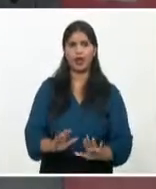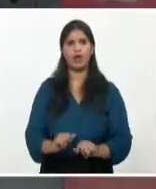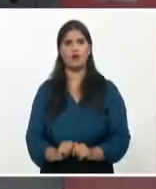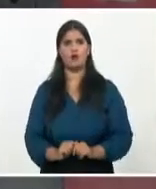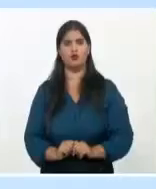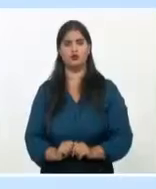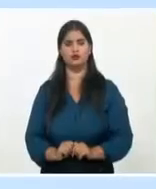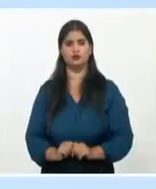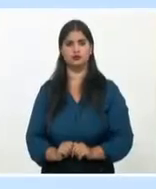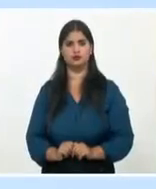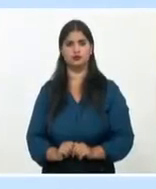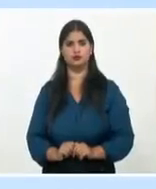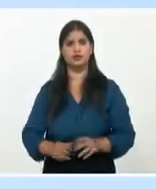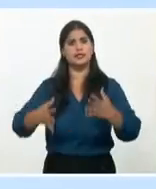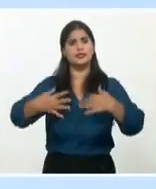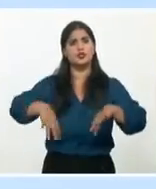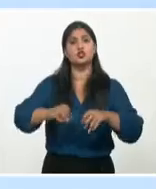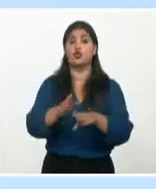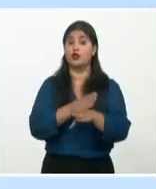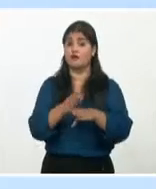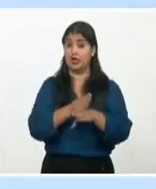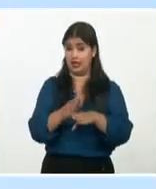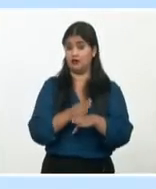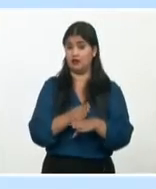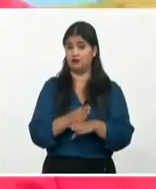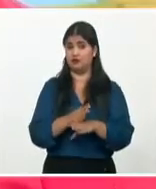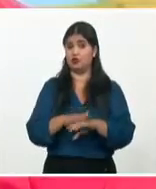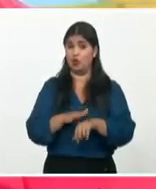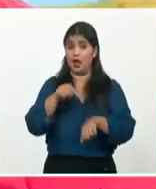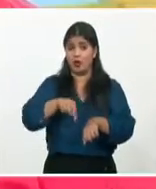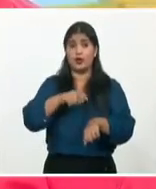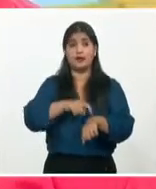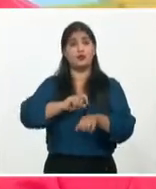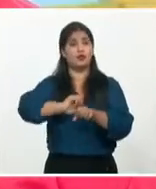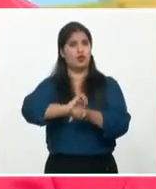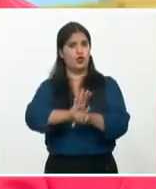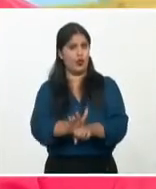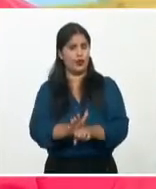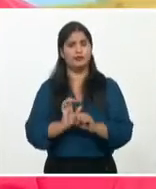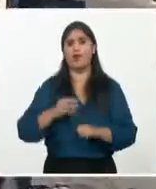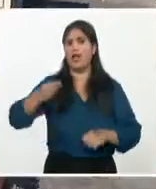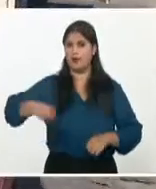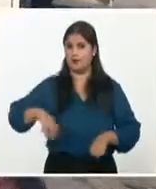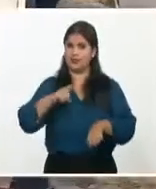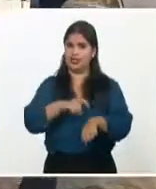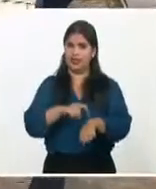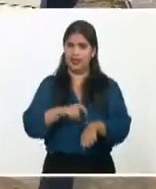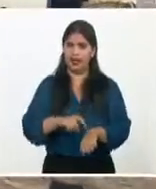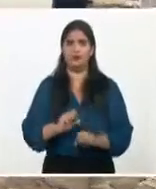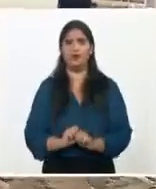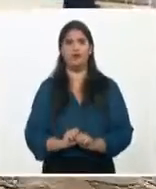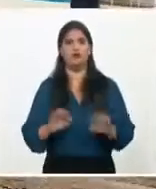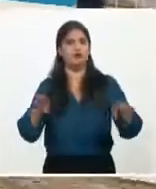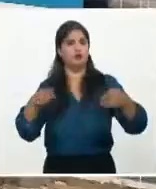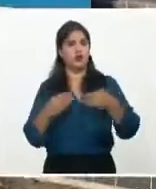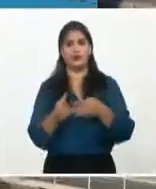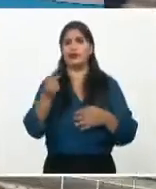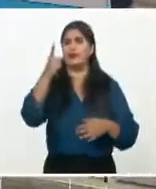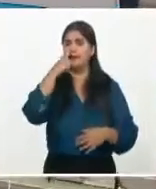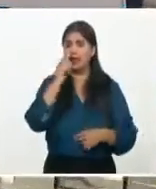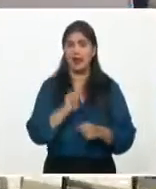trabajo voluntario para terminar cualquier obra que sea necesaria. Cumplir con cada